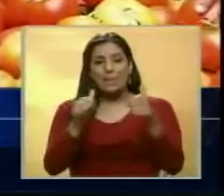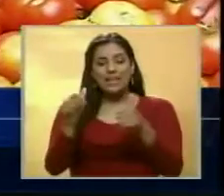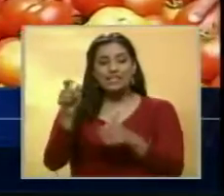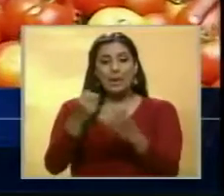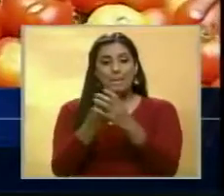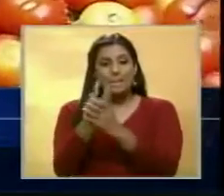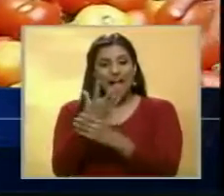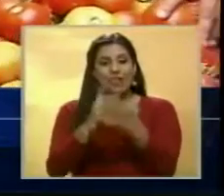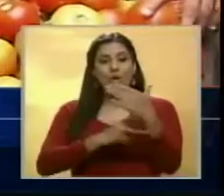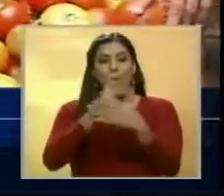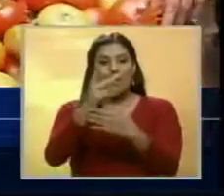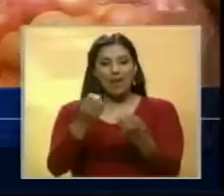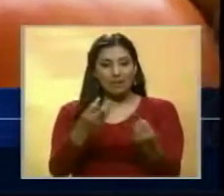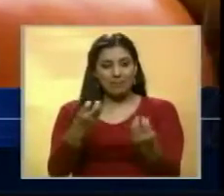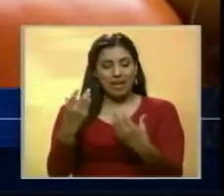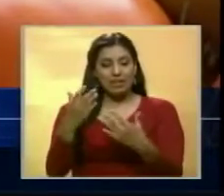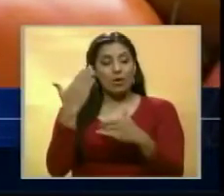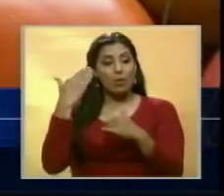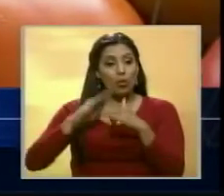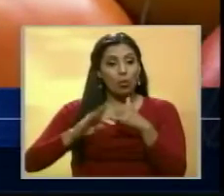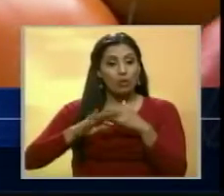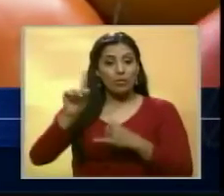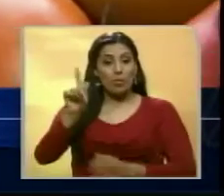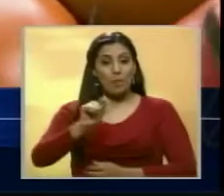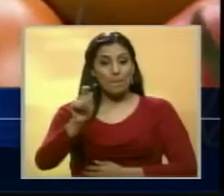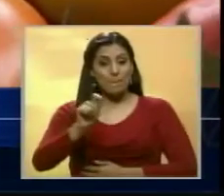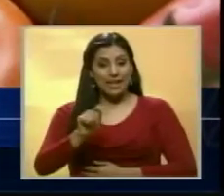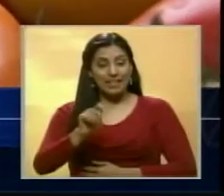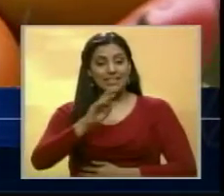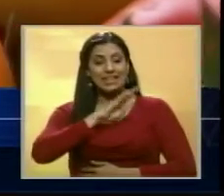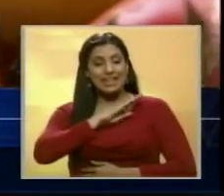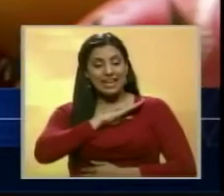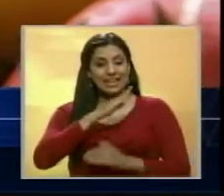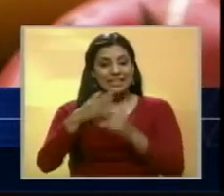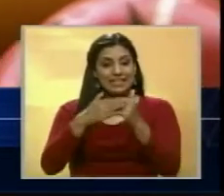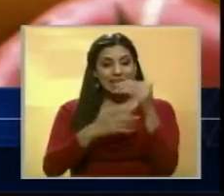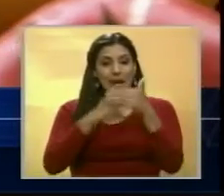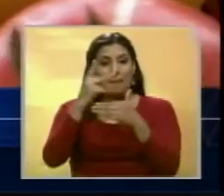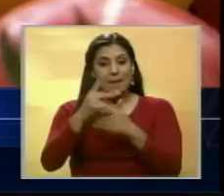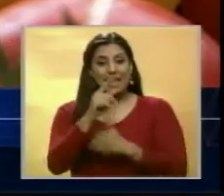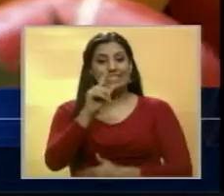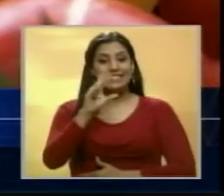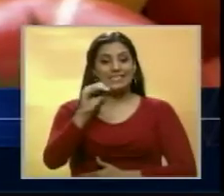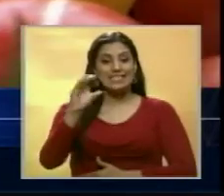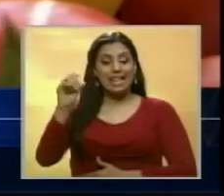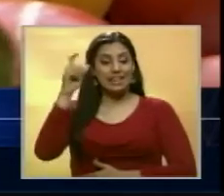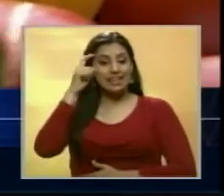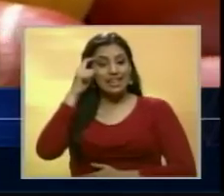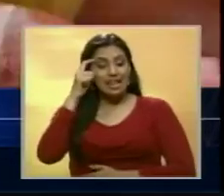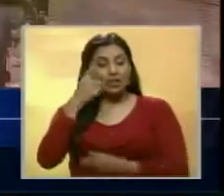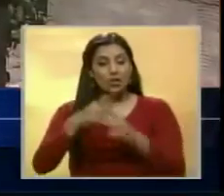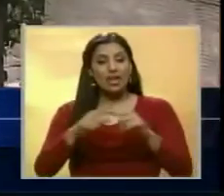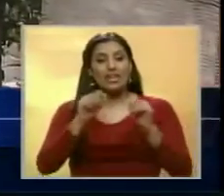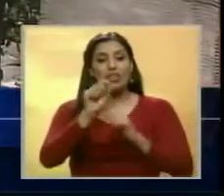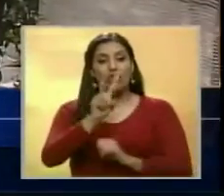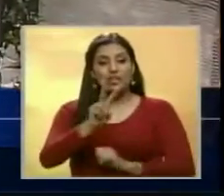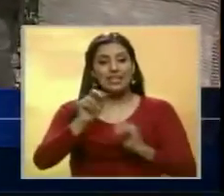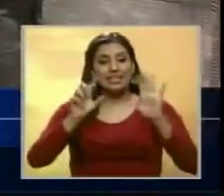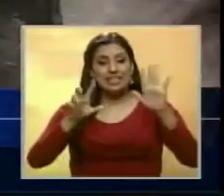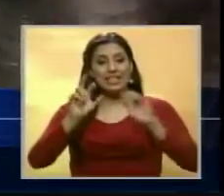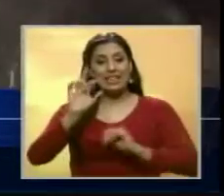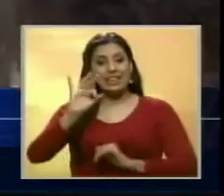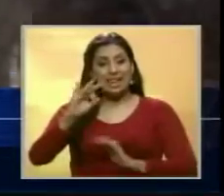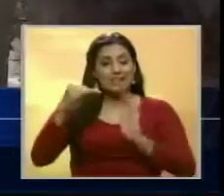mes de mayo un plan de cosechas, ya que era el último mes que estábamos cerrando el plan de los 100 días y alcanzamos 273.000